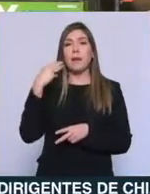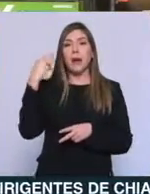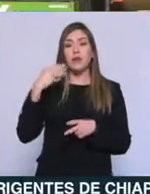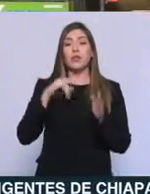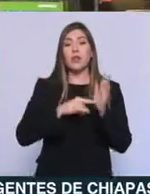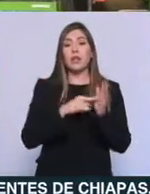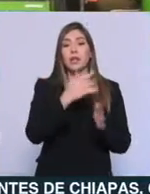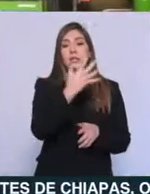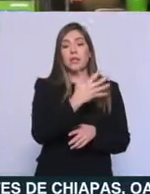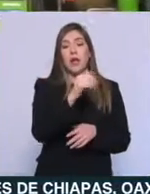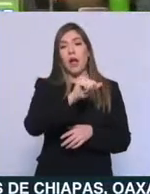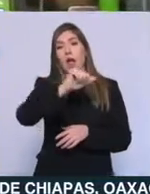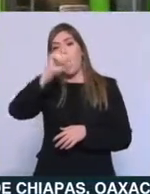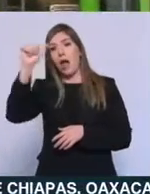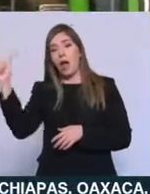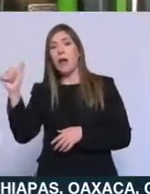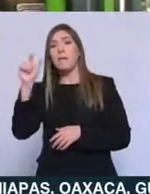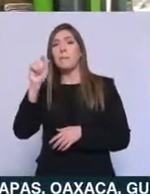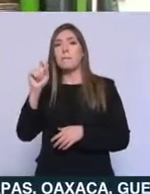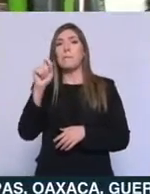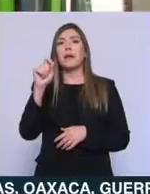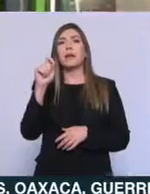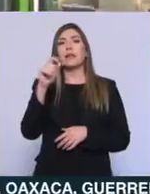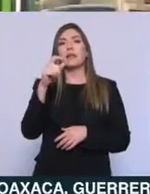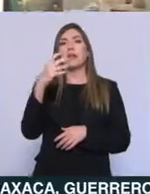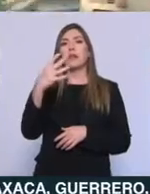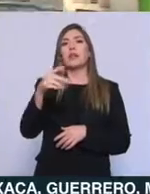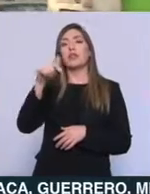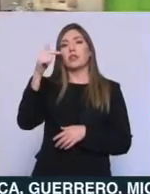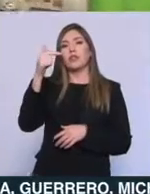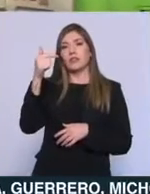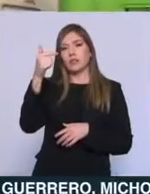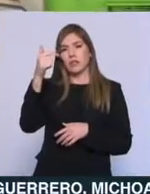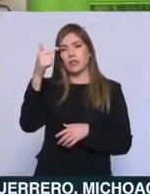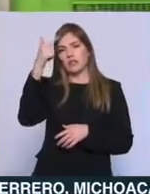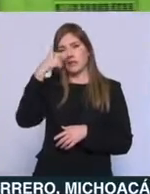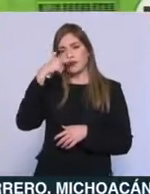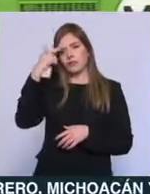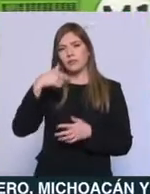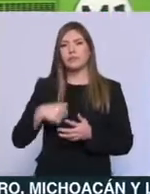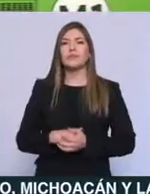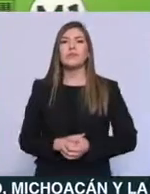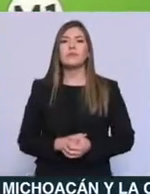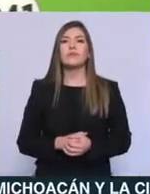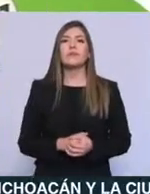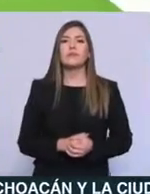horas. En las imágenes, Joel Arias, Saray Mariscal, 21 Noticias.